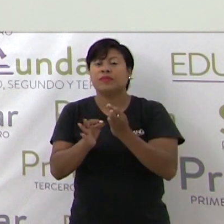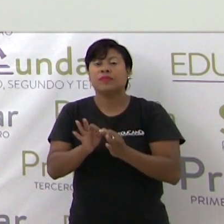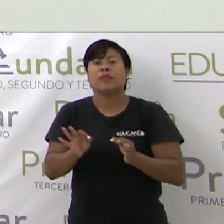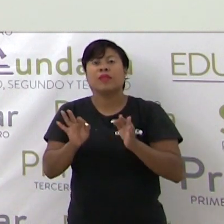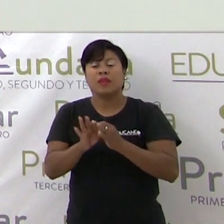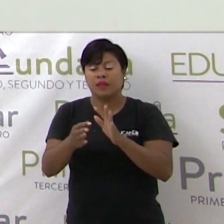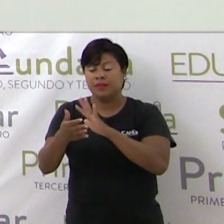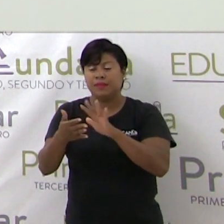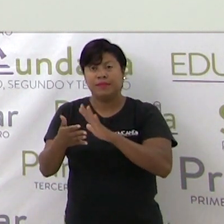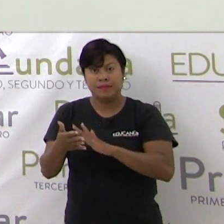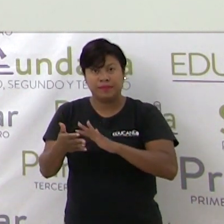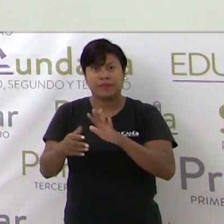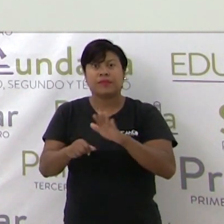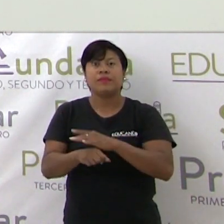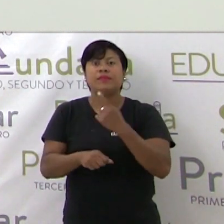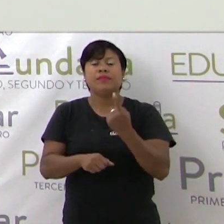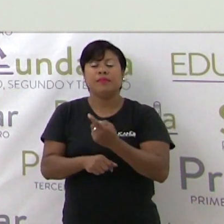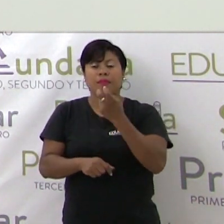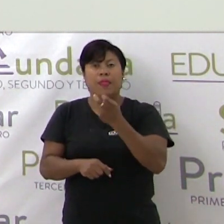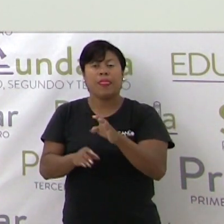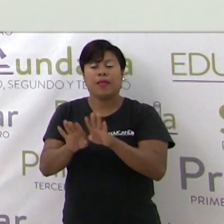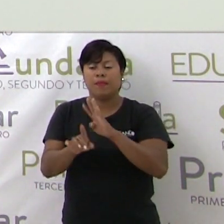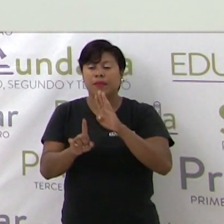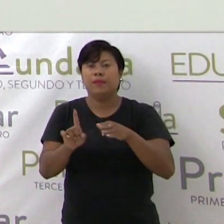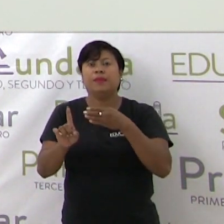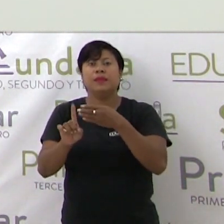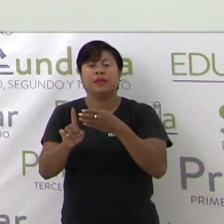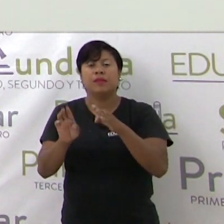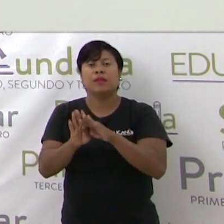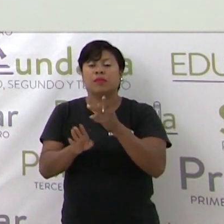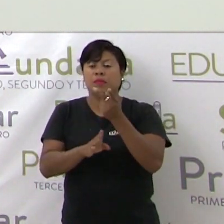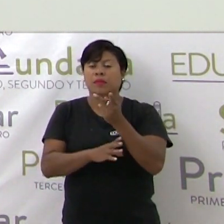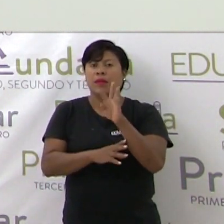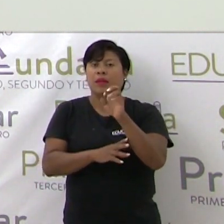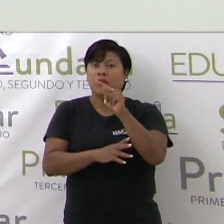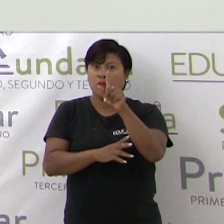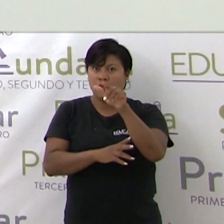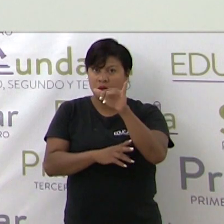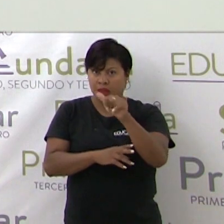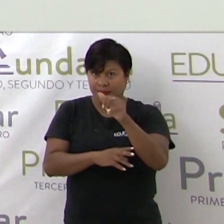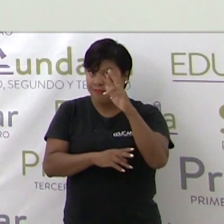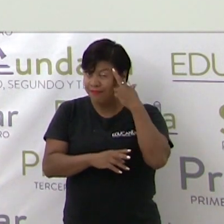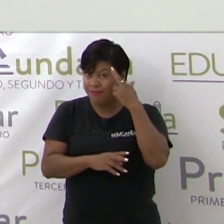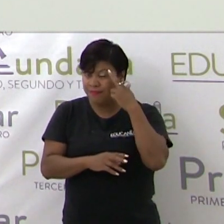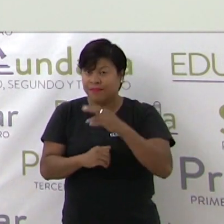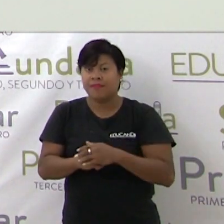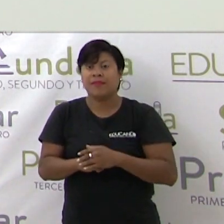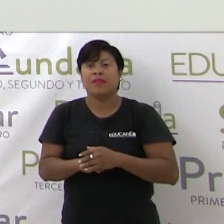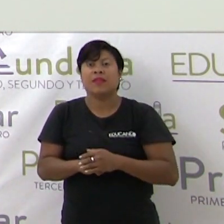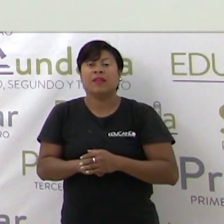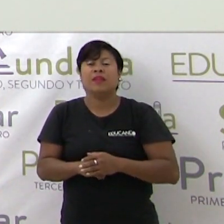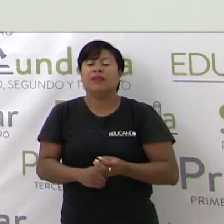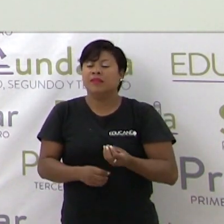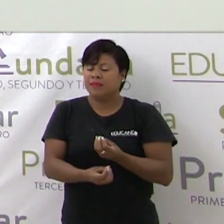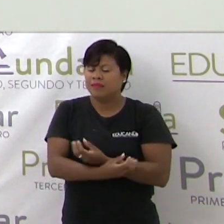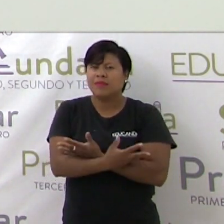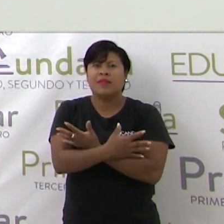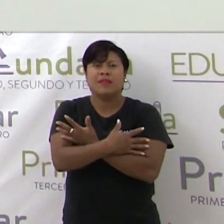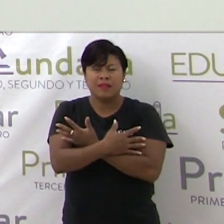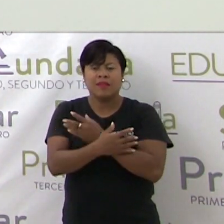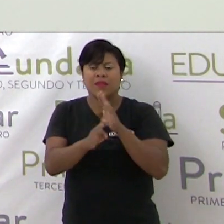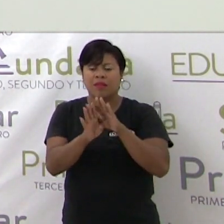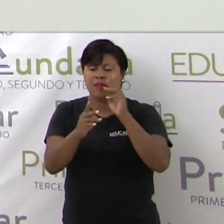leer. ¿Por qué? Porque ese es un objetivo de la tertulia, recuerden, incentivar la